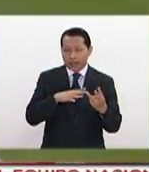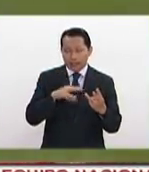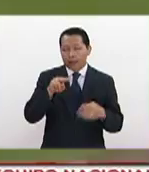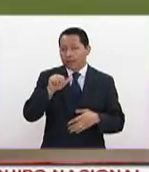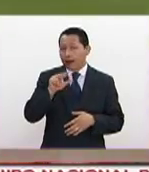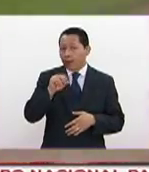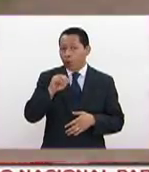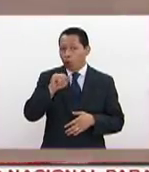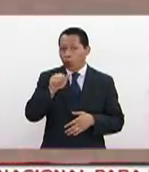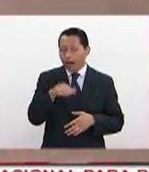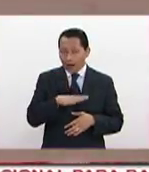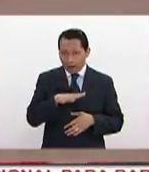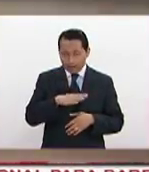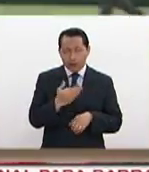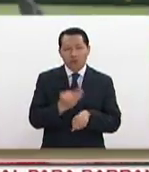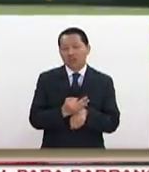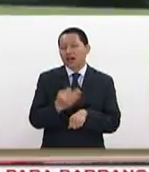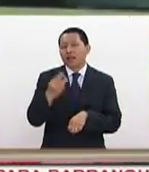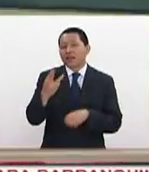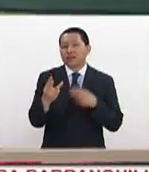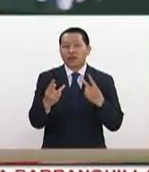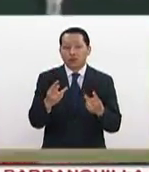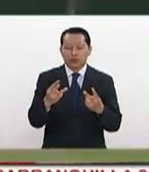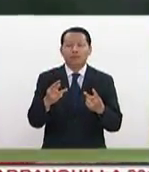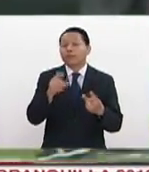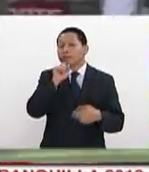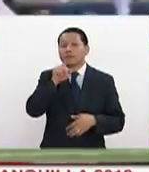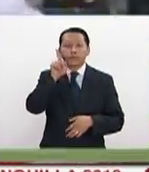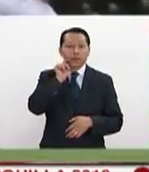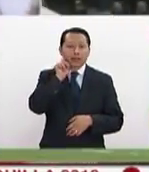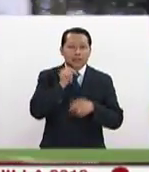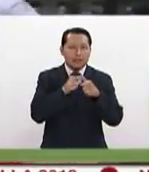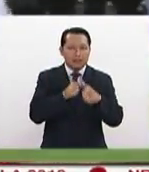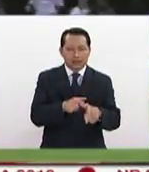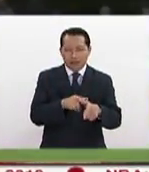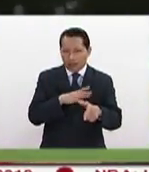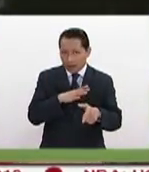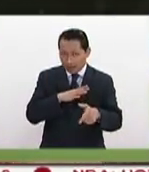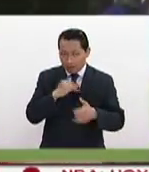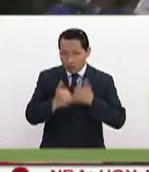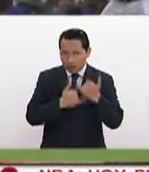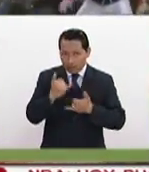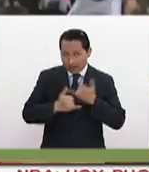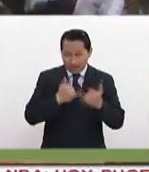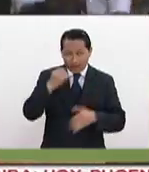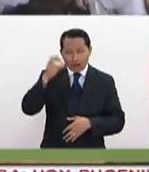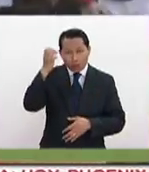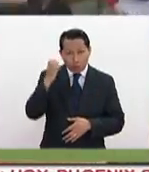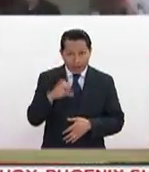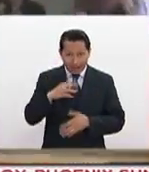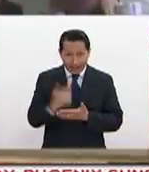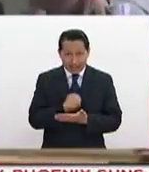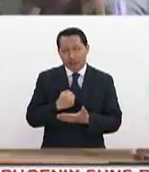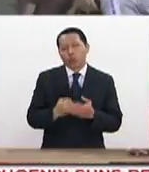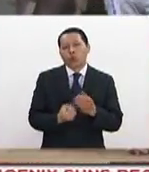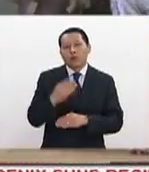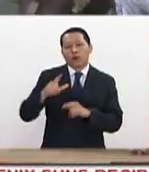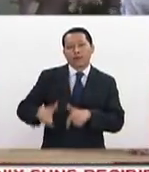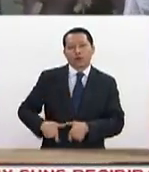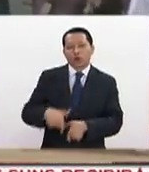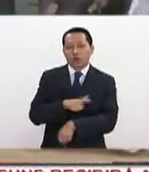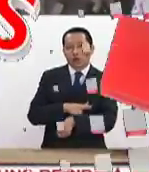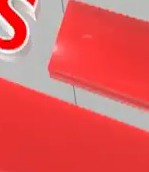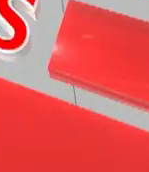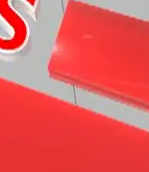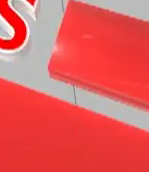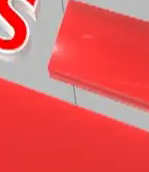Navojoa. La serie está a su favor 3-2. Hoy no hay partido, mañana se reanuda la serie. Si ganan los tomateros serían los nuevos campeones de la